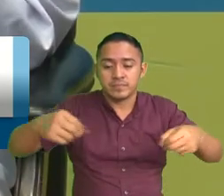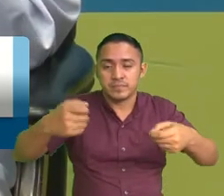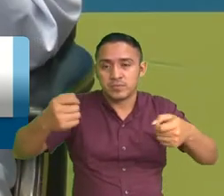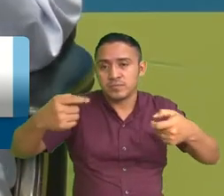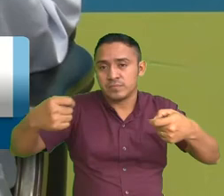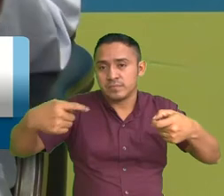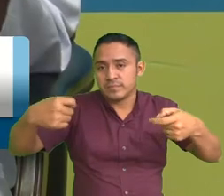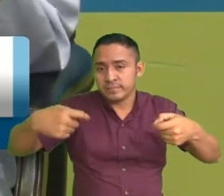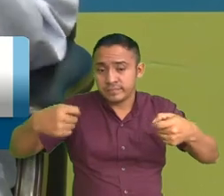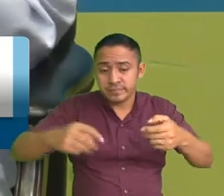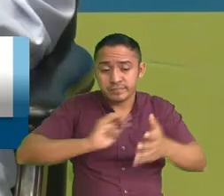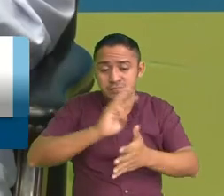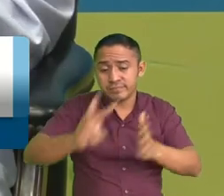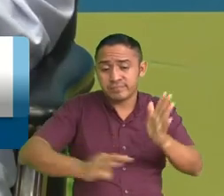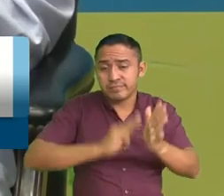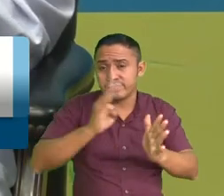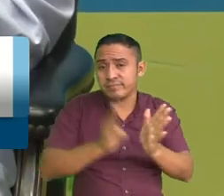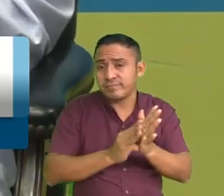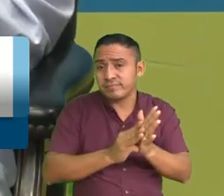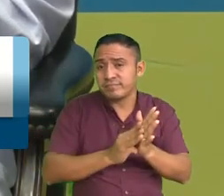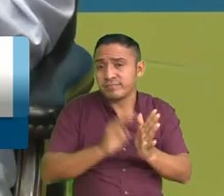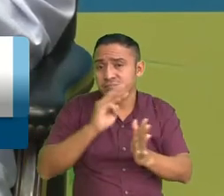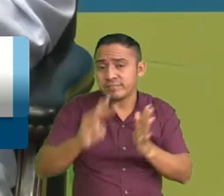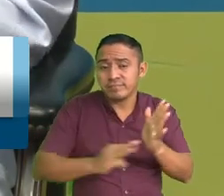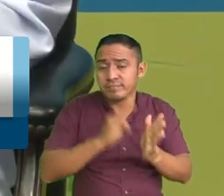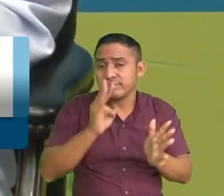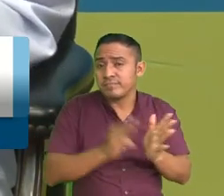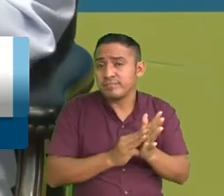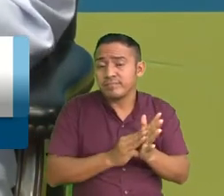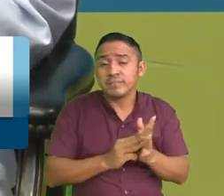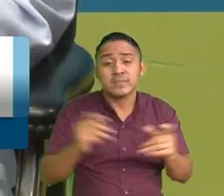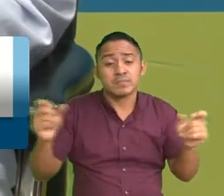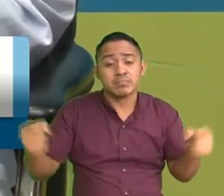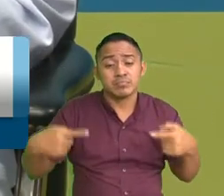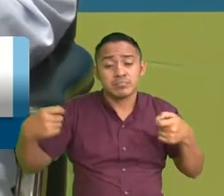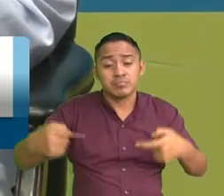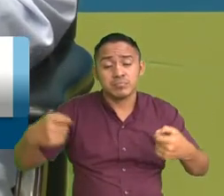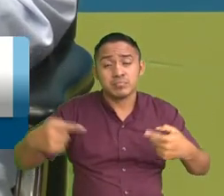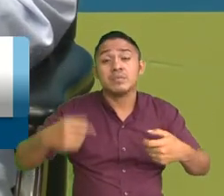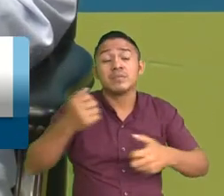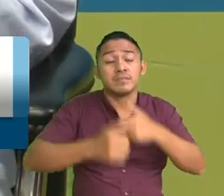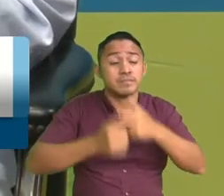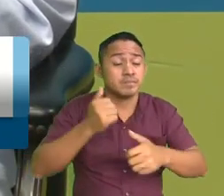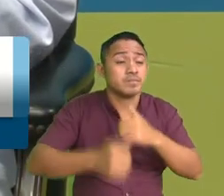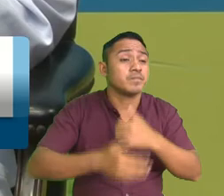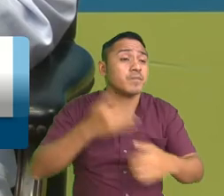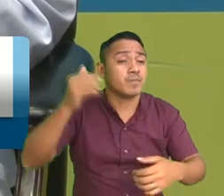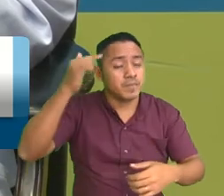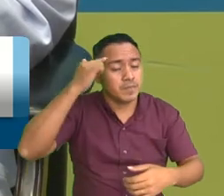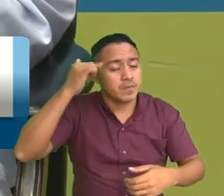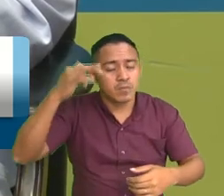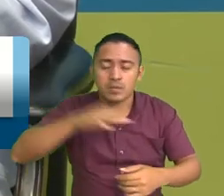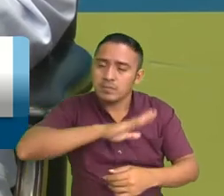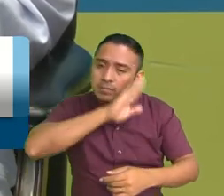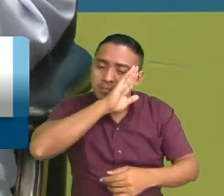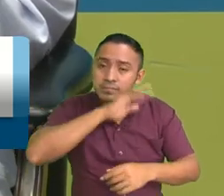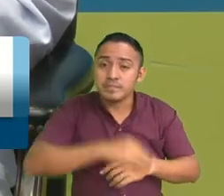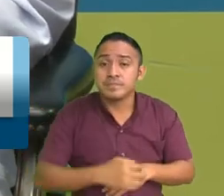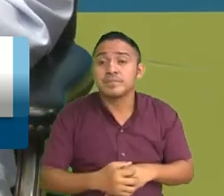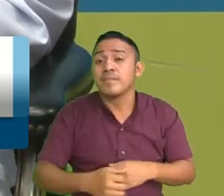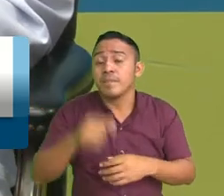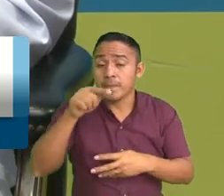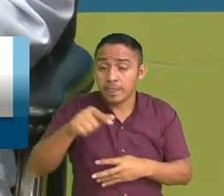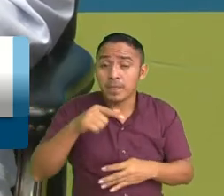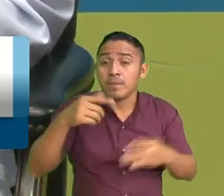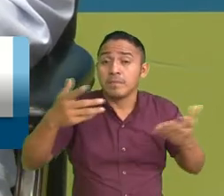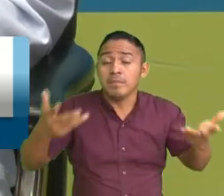WhatsApp. ¿Quién sabe cuántas horas? Voy a tener problemas de sueño. Entonces, eso es lo que